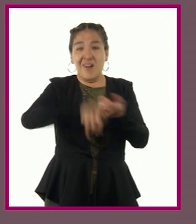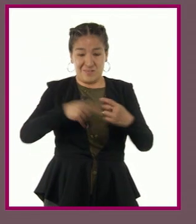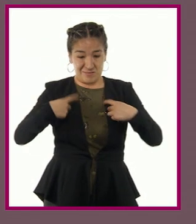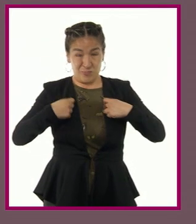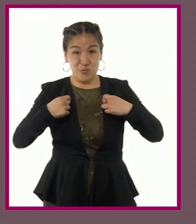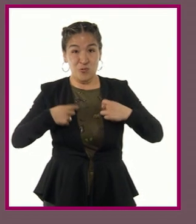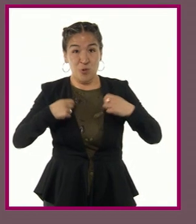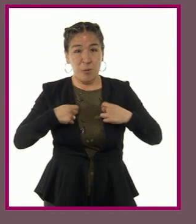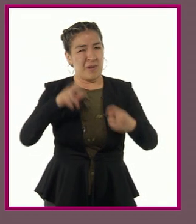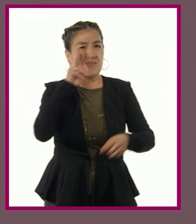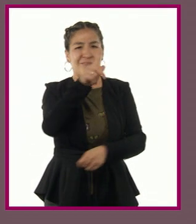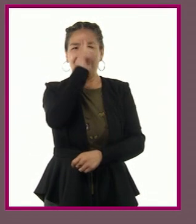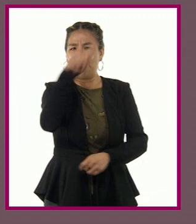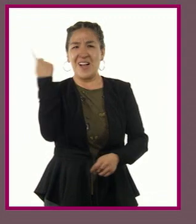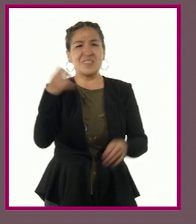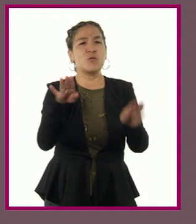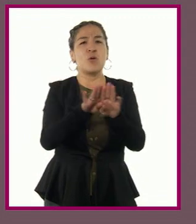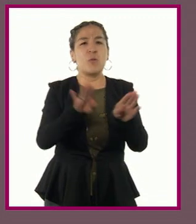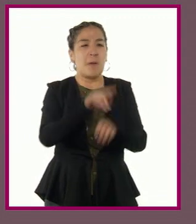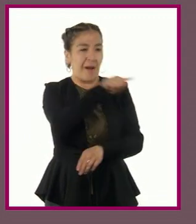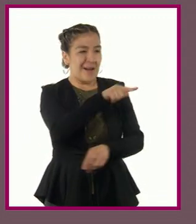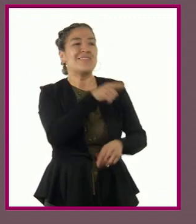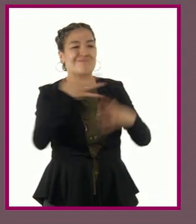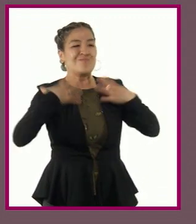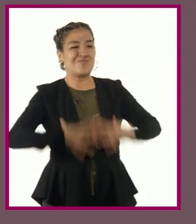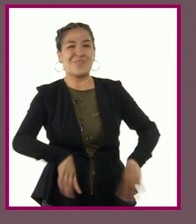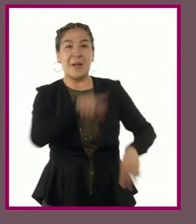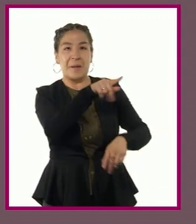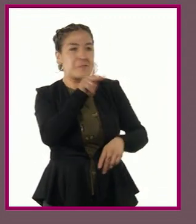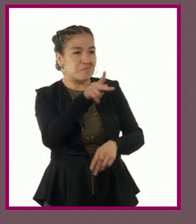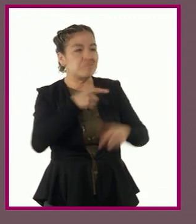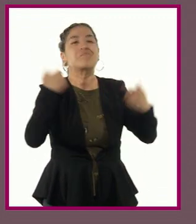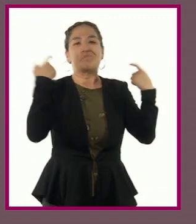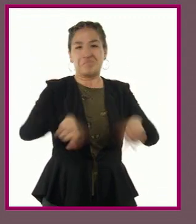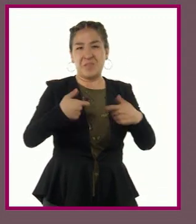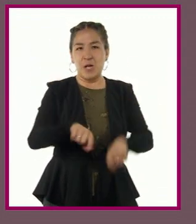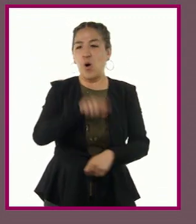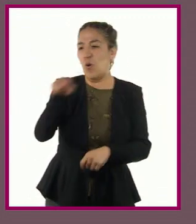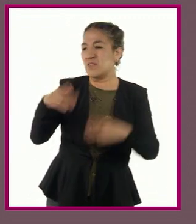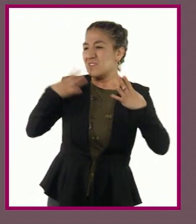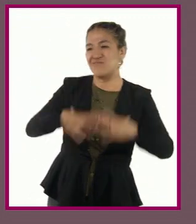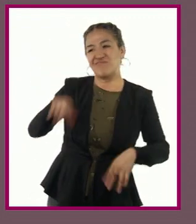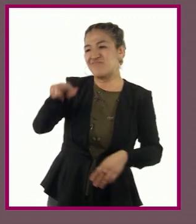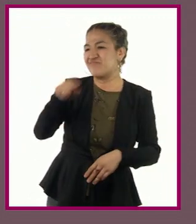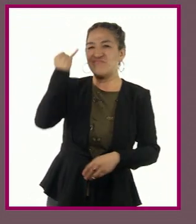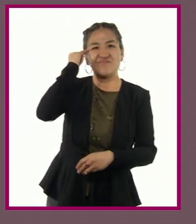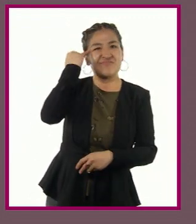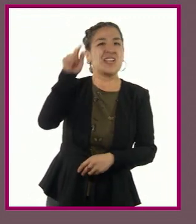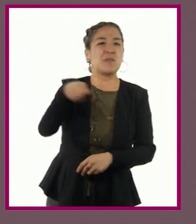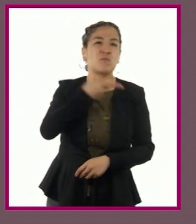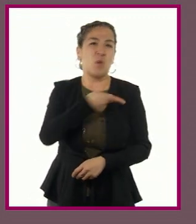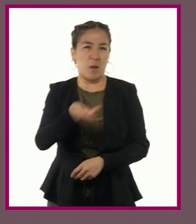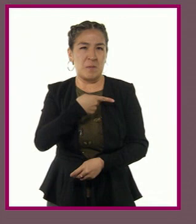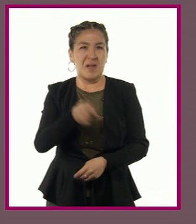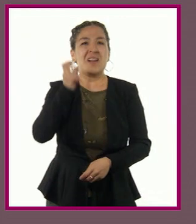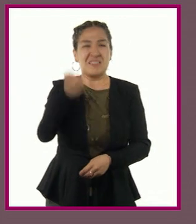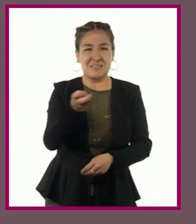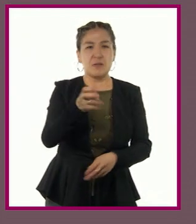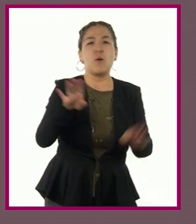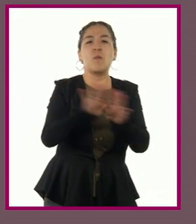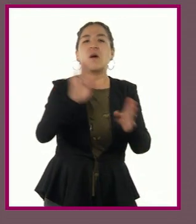vestimenta, pues esta debía ser acorde con la condición étnica y social de los individuos.